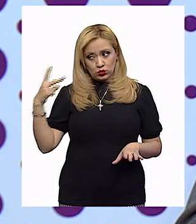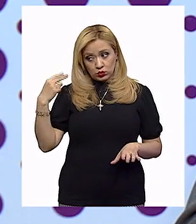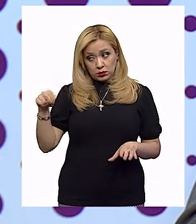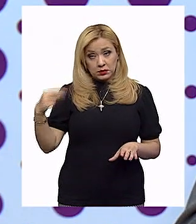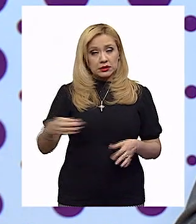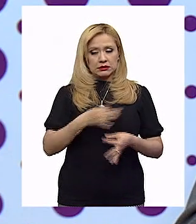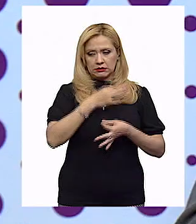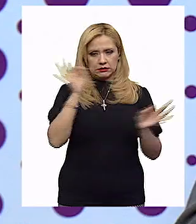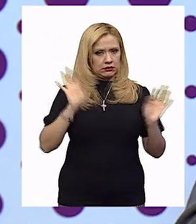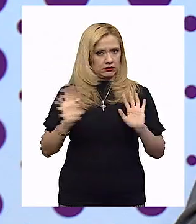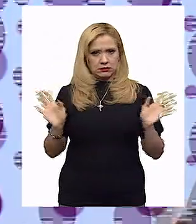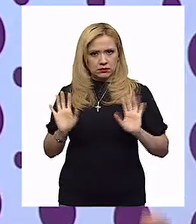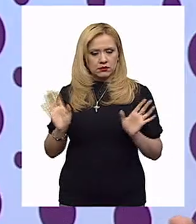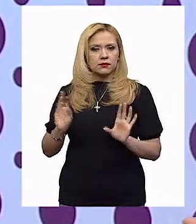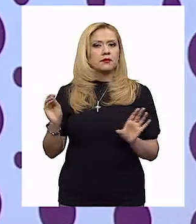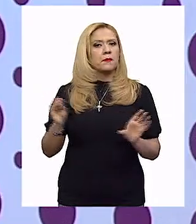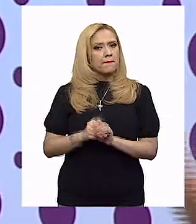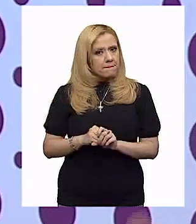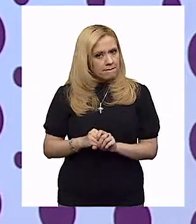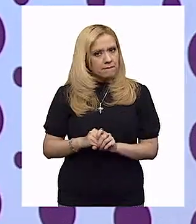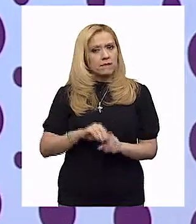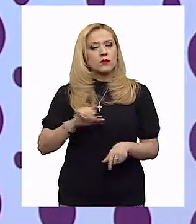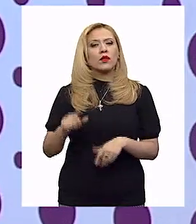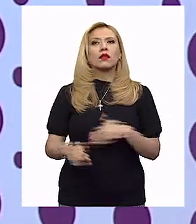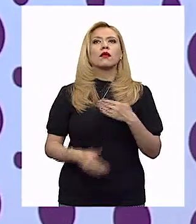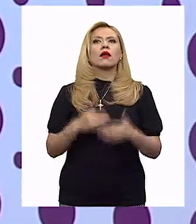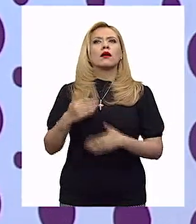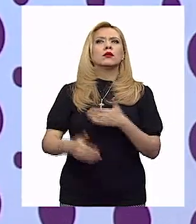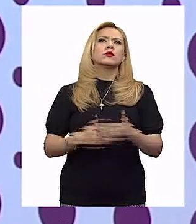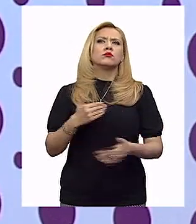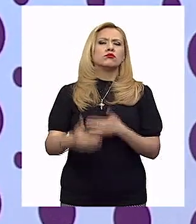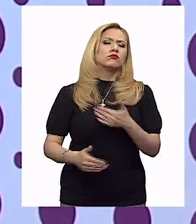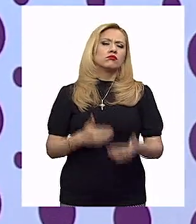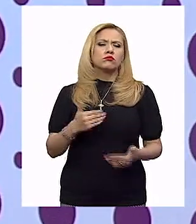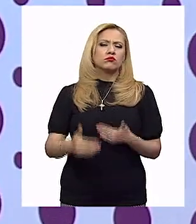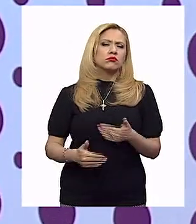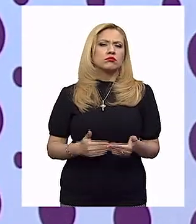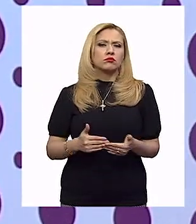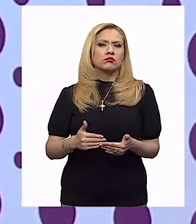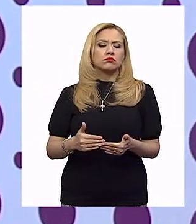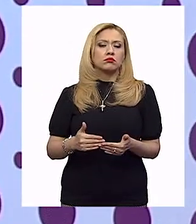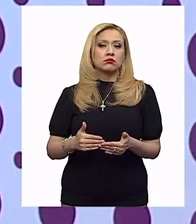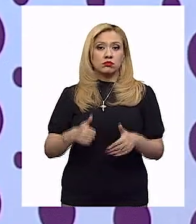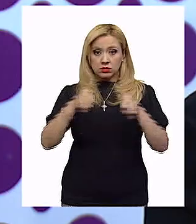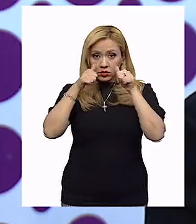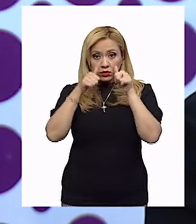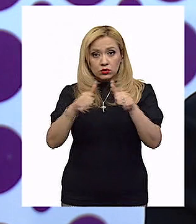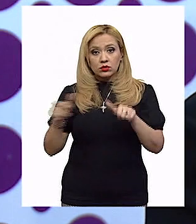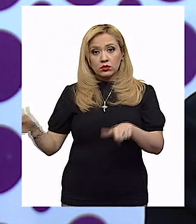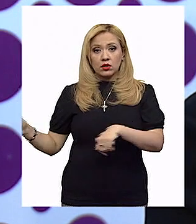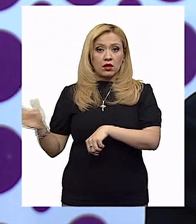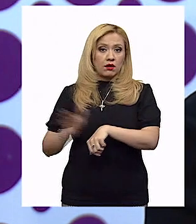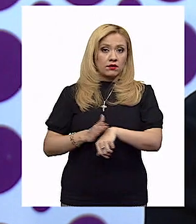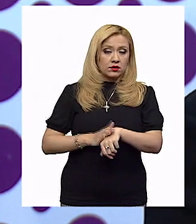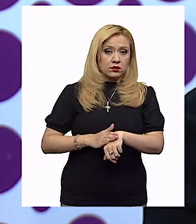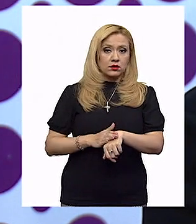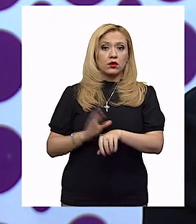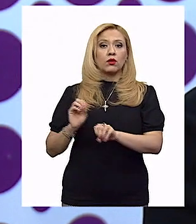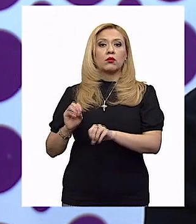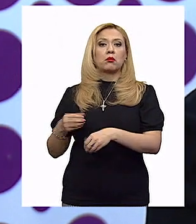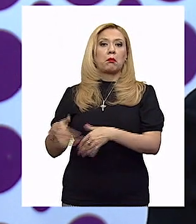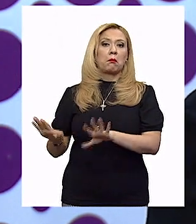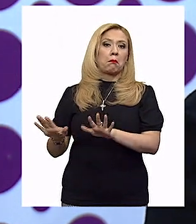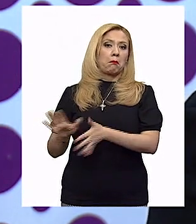el seguimiento que va a pasar posterior a esta alerta de si se le va a dar seguimiento a esa denuncia o a esa